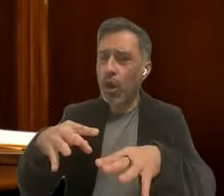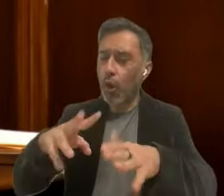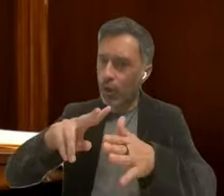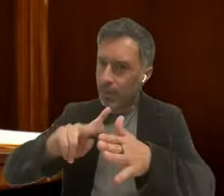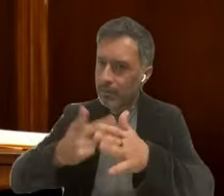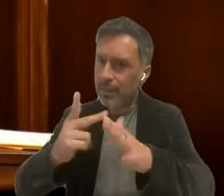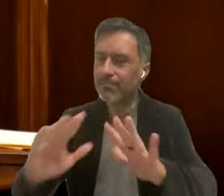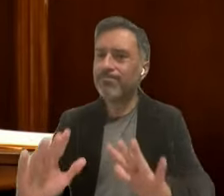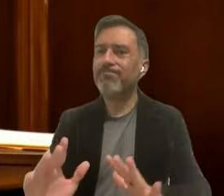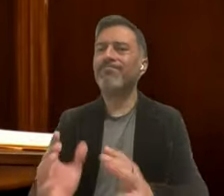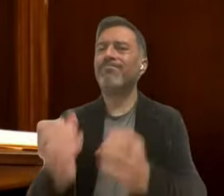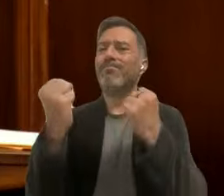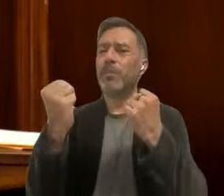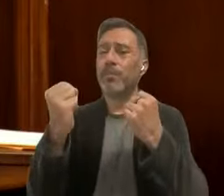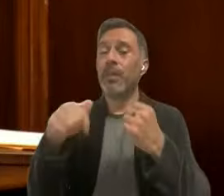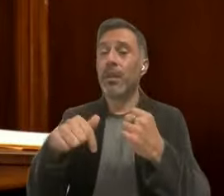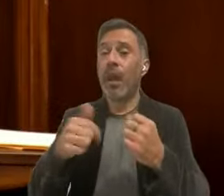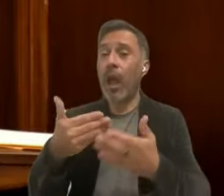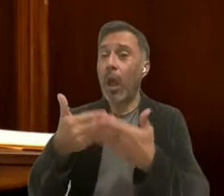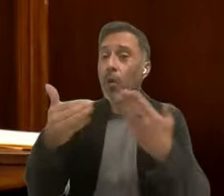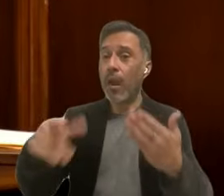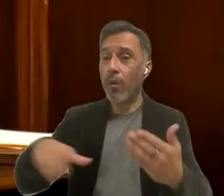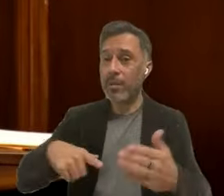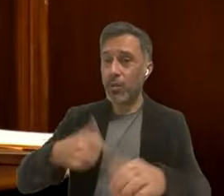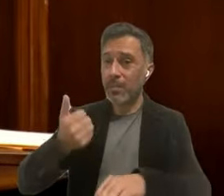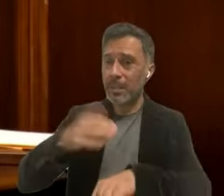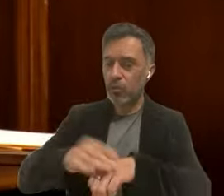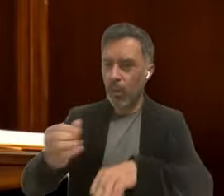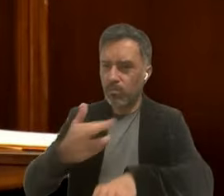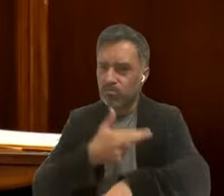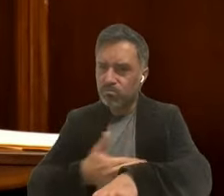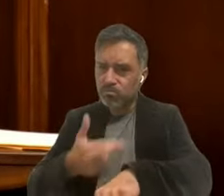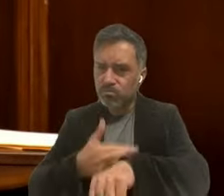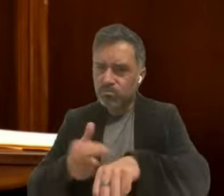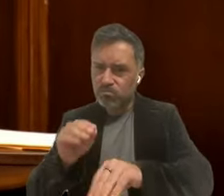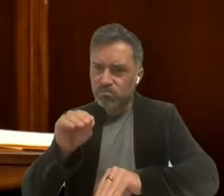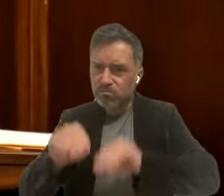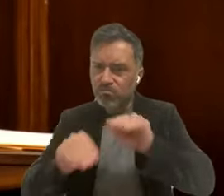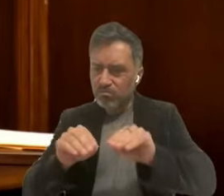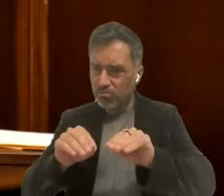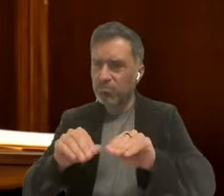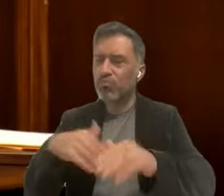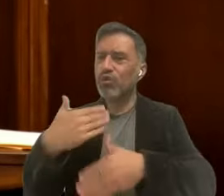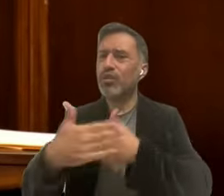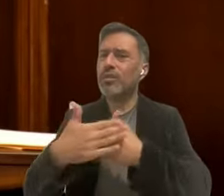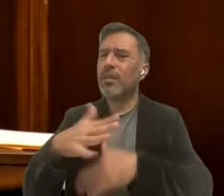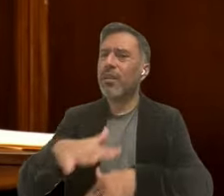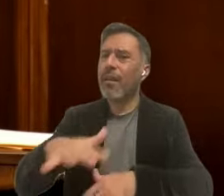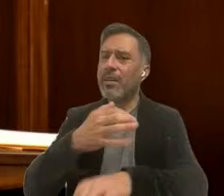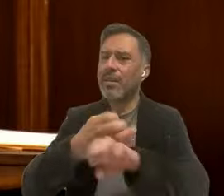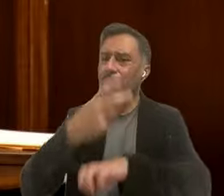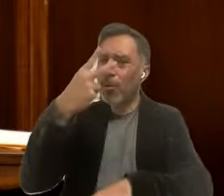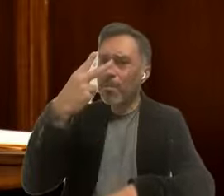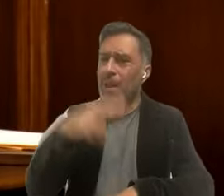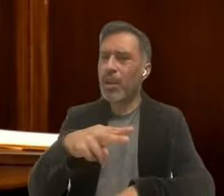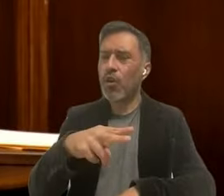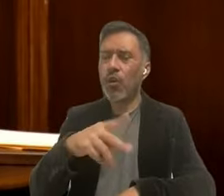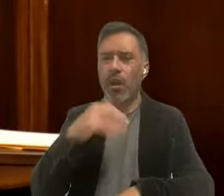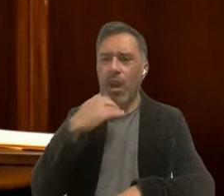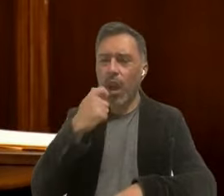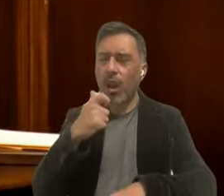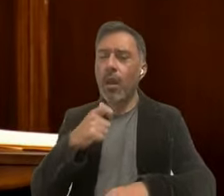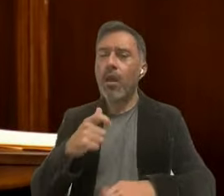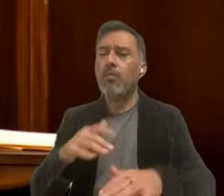se sentarán las bases para hacer del Estado de México un mejor lugar para vivir. Para terminar,